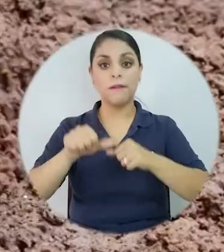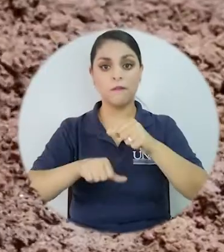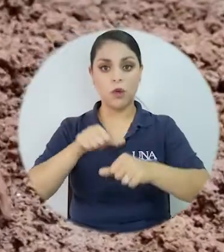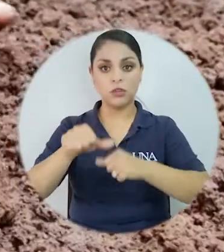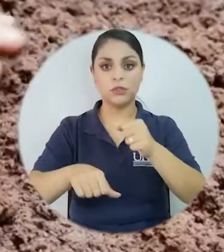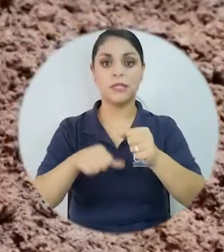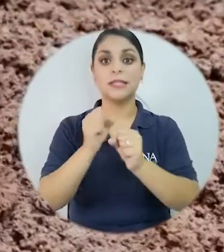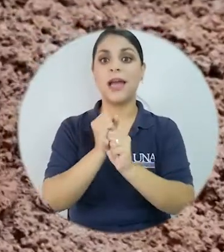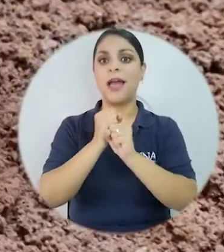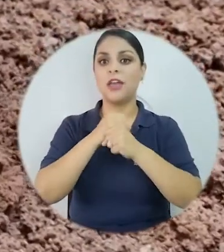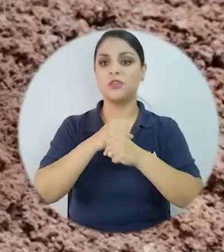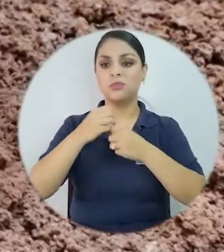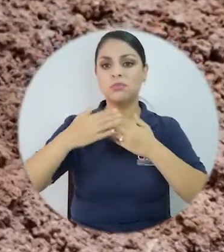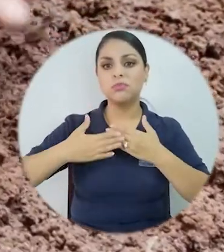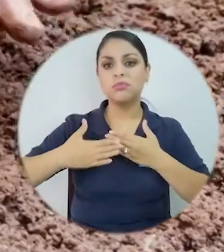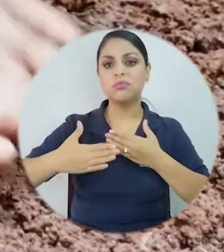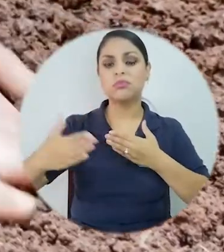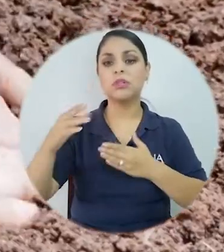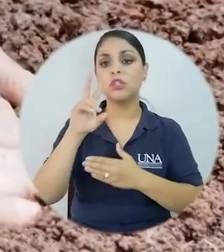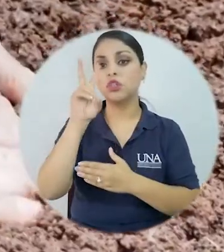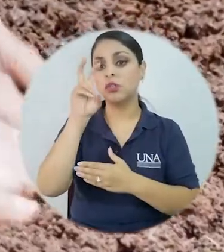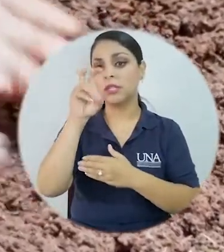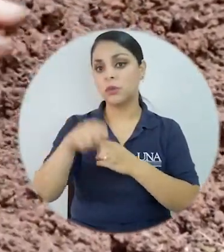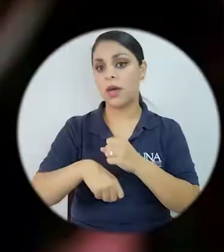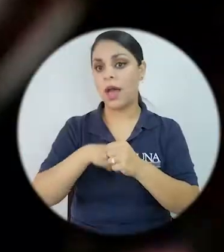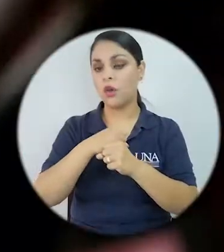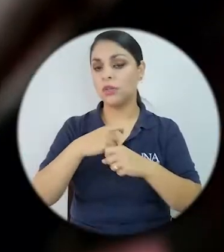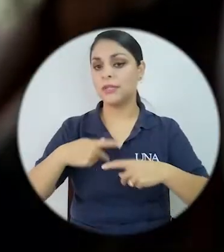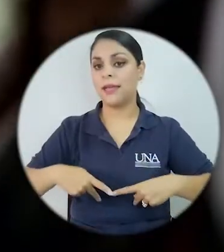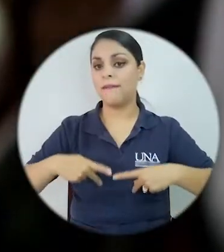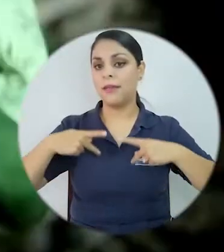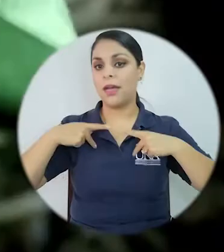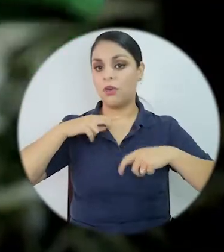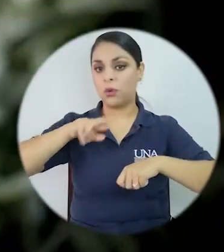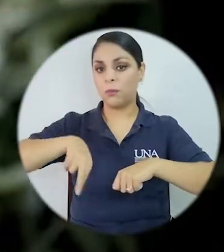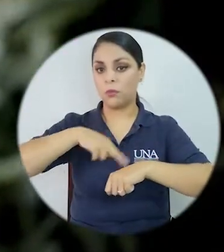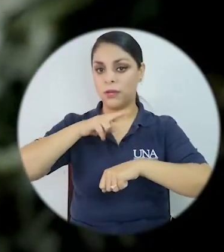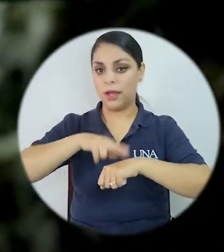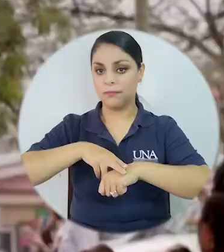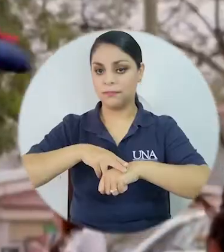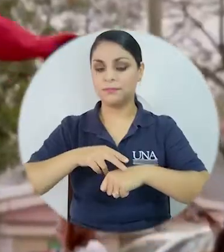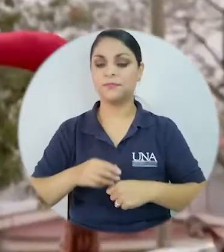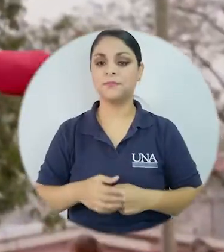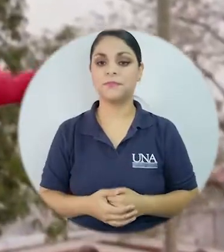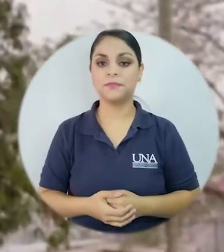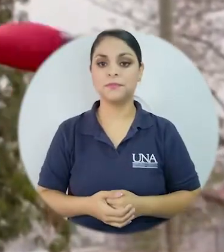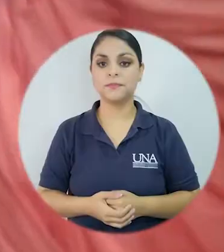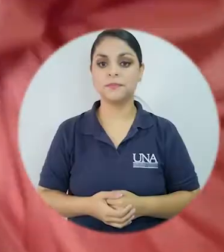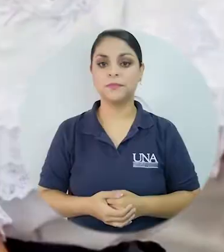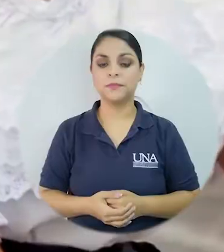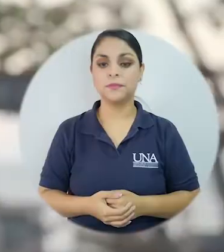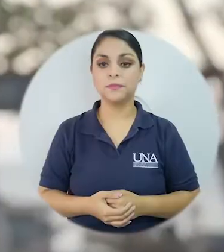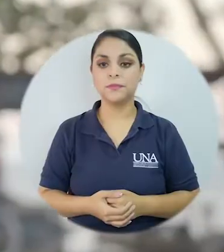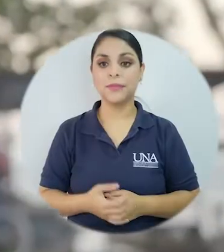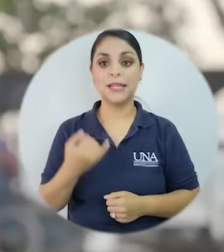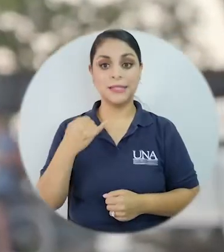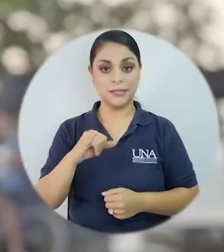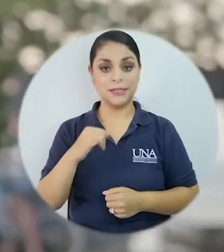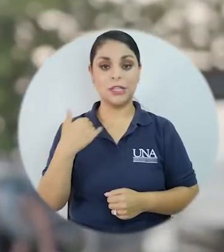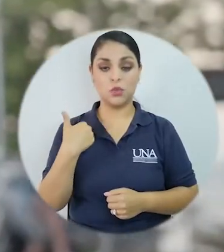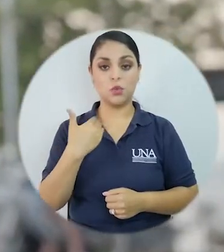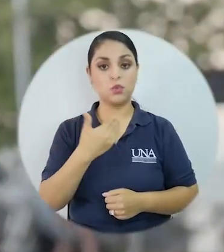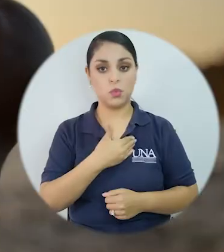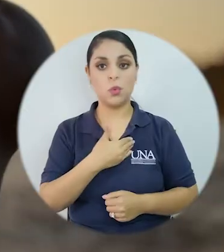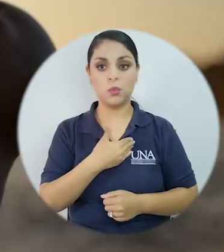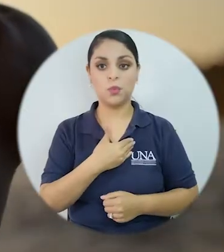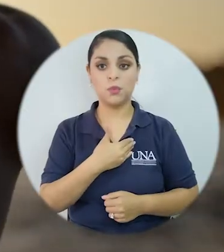a los esfuerzos que se han hecho a través de los 200 años de vida republicana. Si nosotros